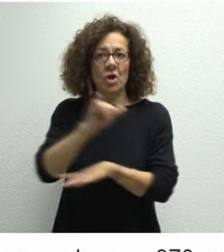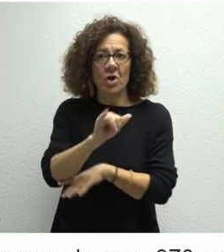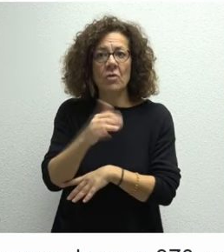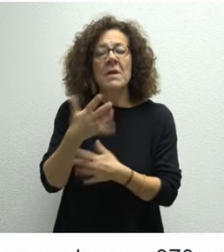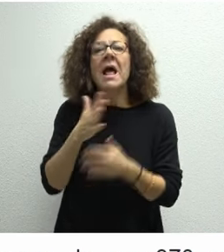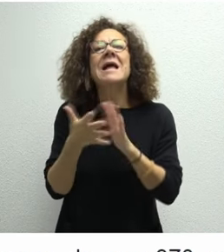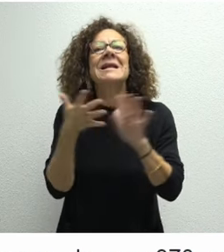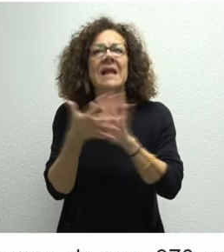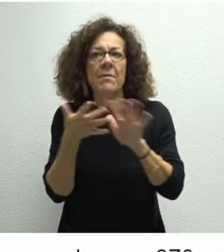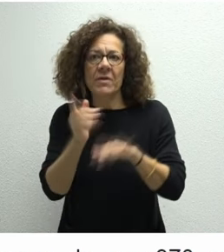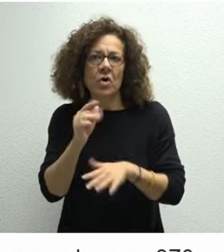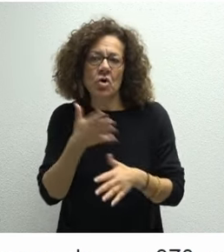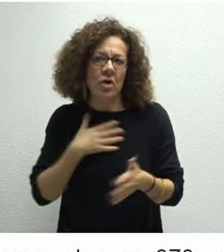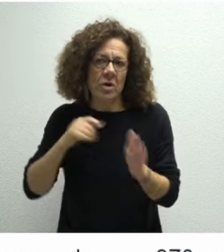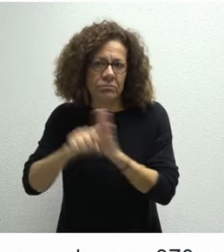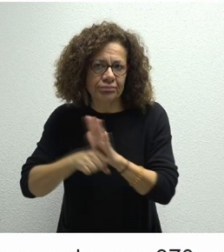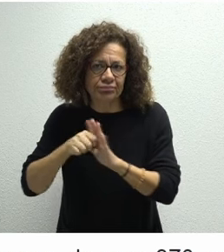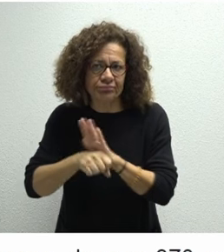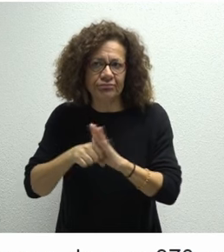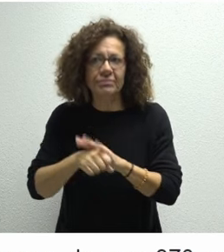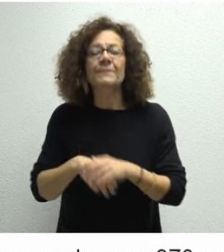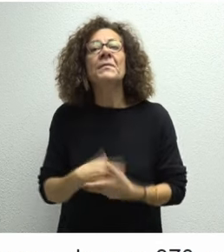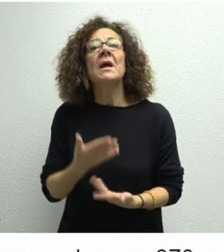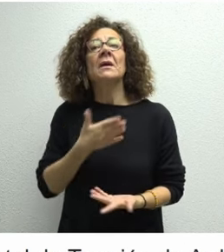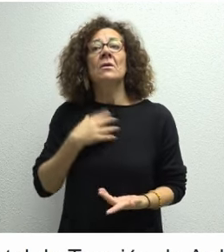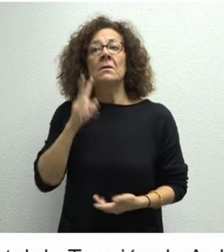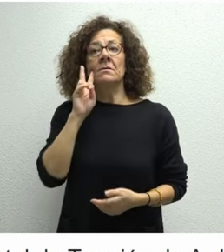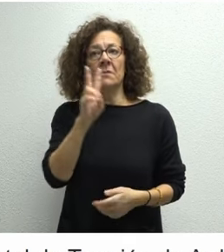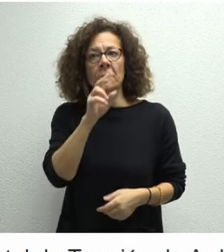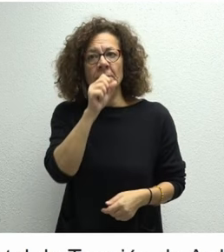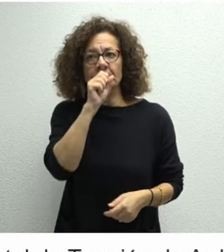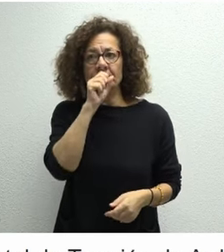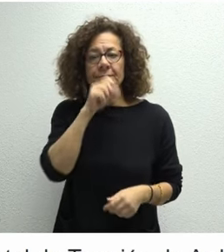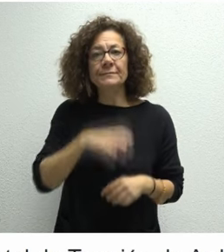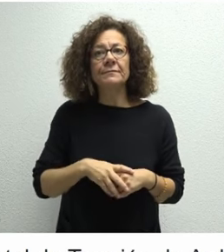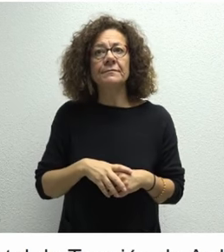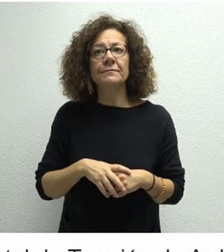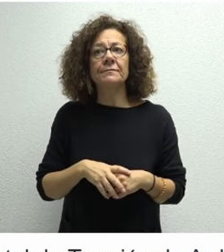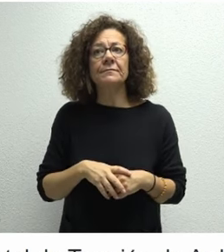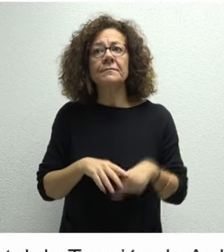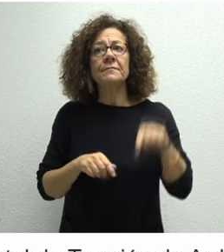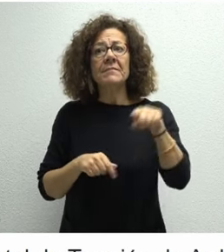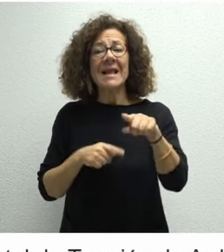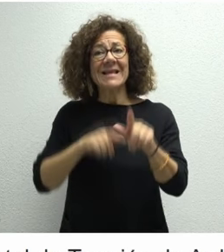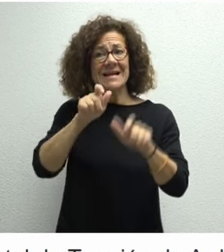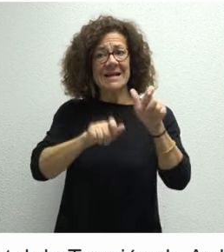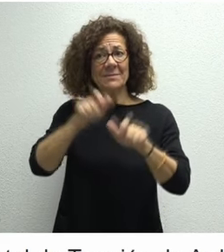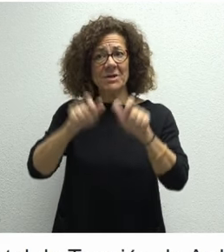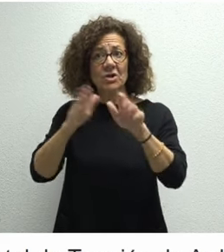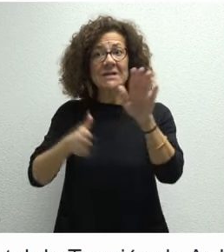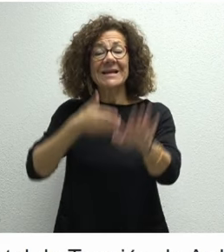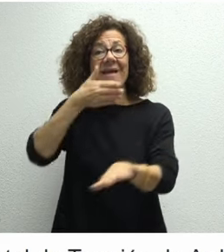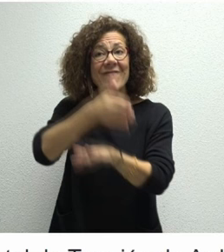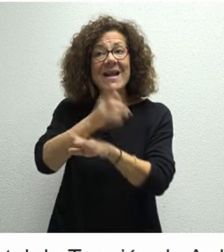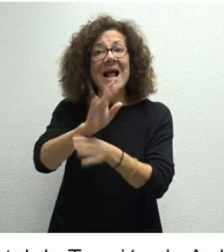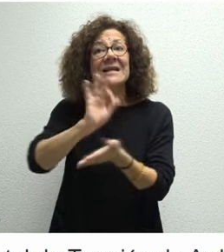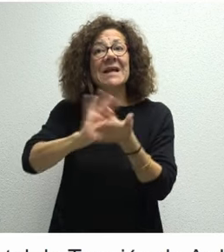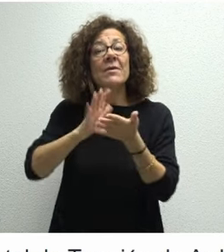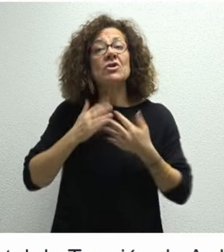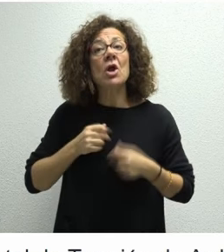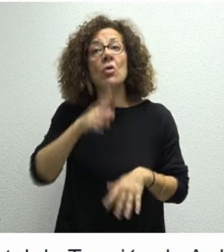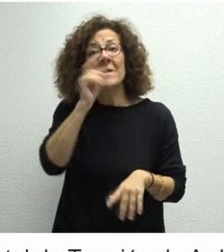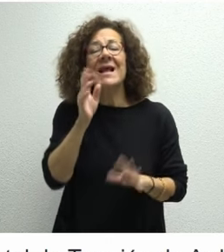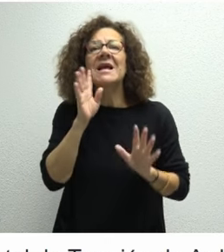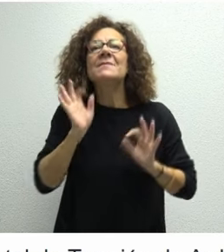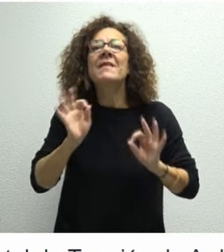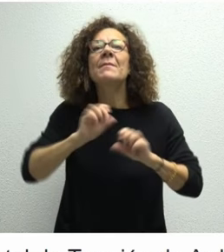así rápido vale No me quiero enrollar con esto pero sí que que veamos que el groso de las personas que acuden al servicio de salud mental sobre